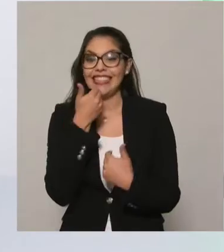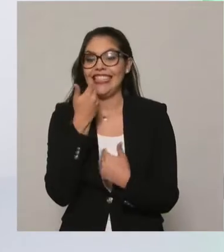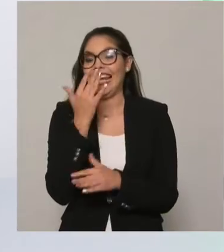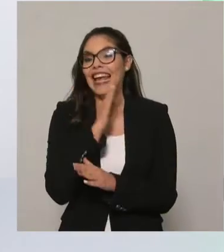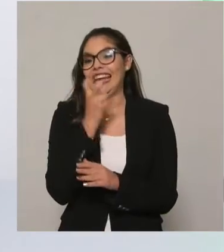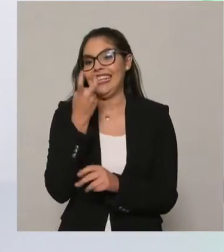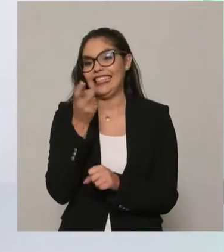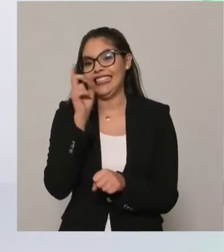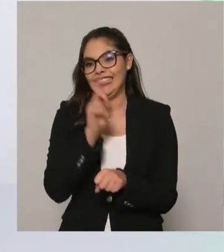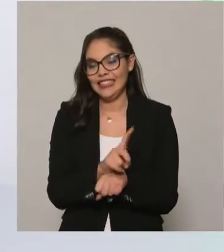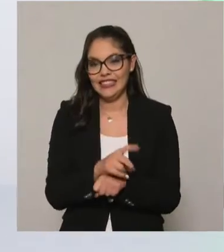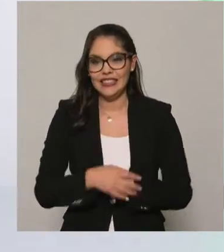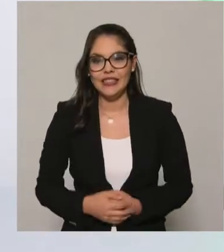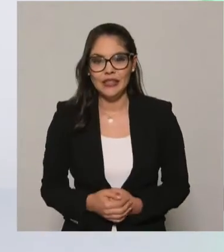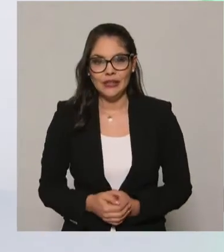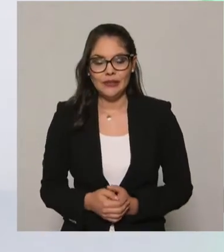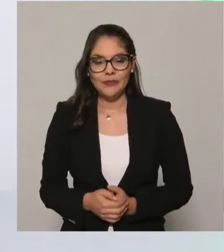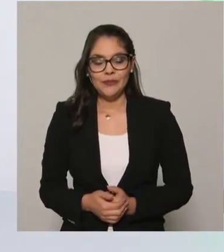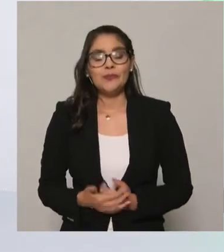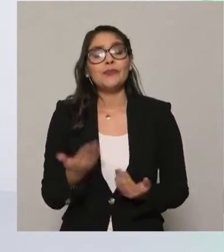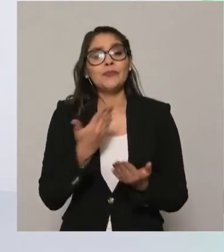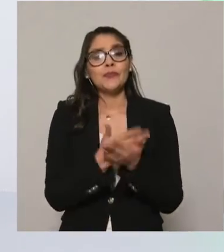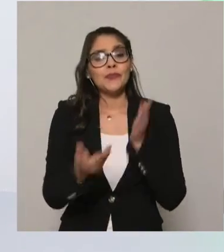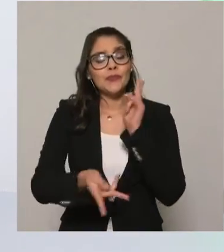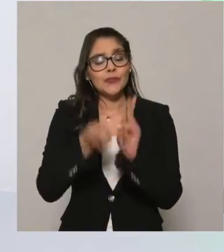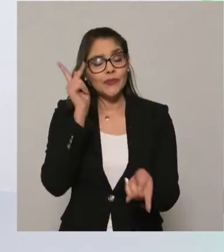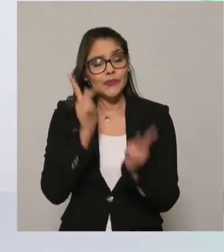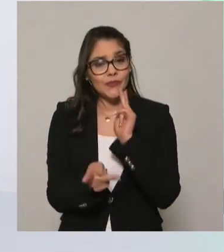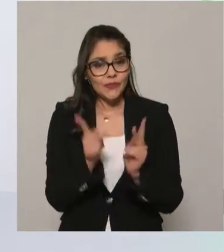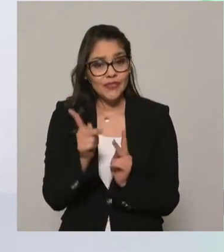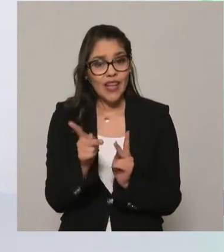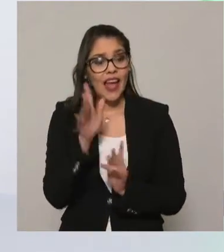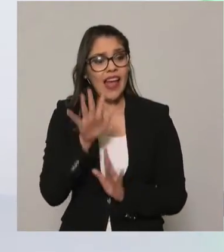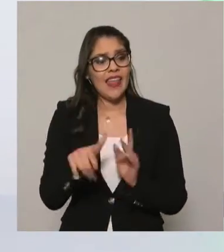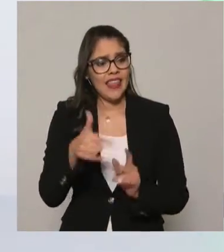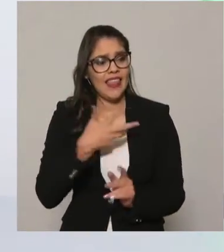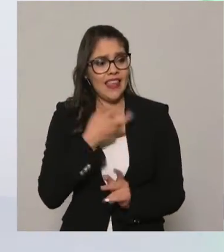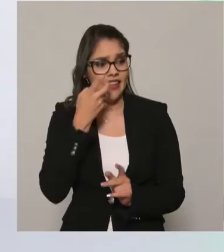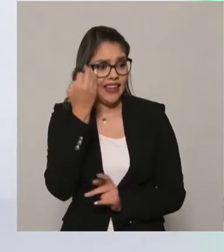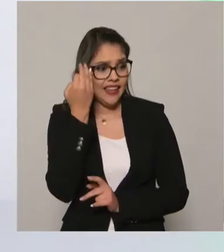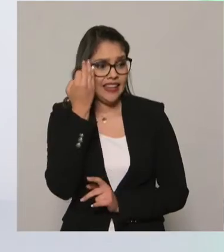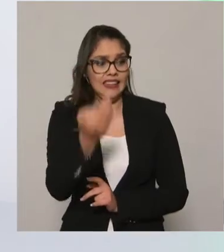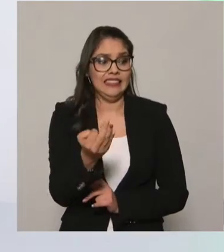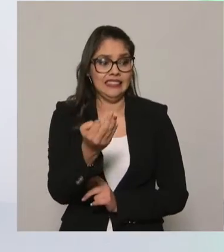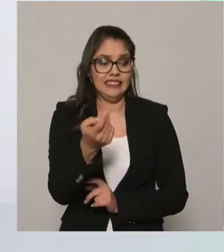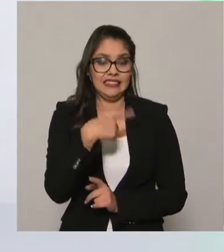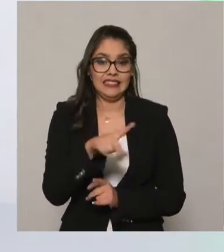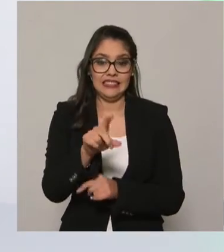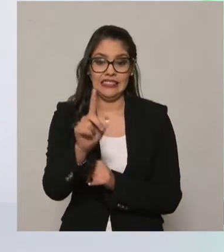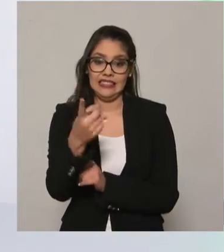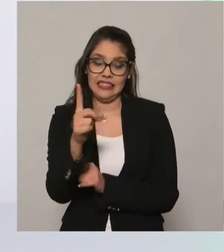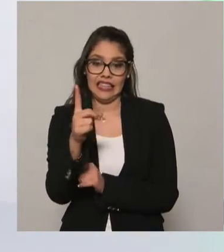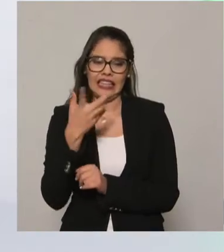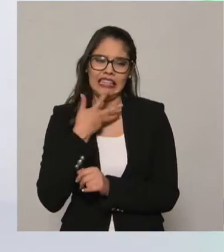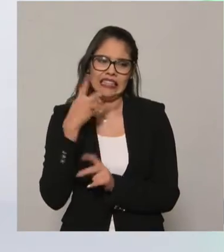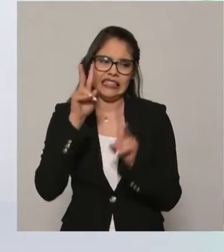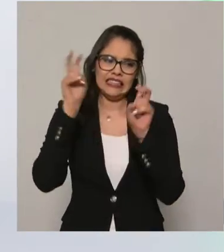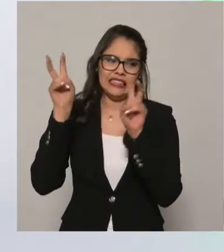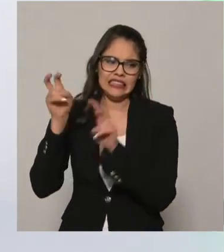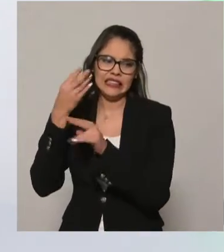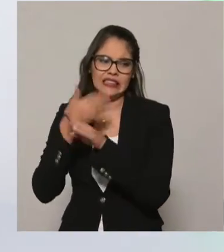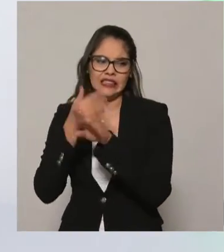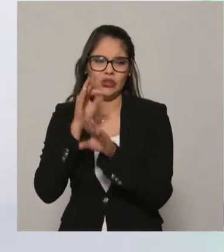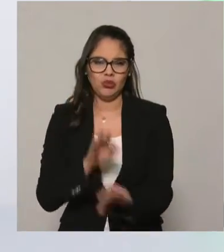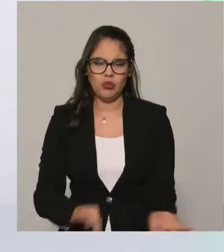también. Igualmente, Alberto. Y platicarte que, bueno, aunque estamos en estas fiestas decembrinas, hay una agenda de temas